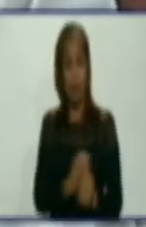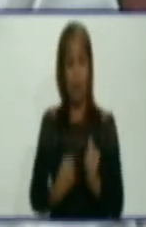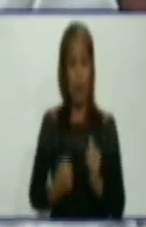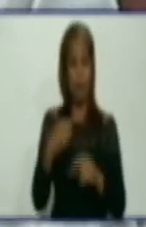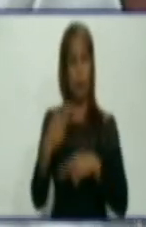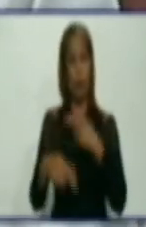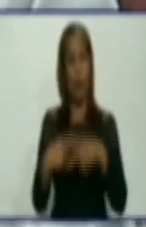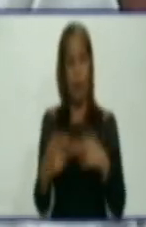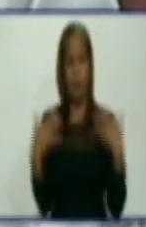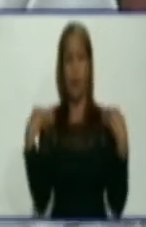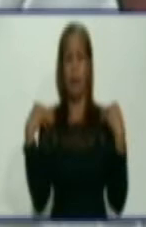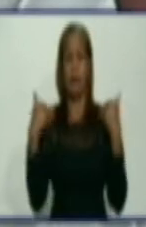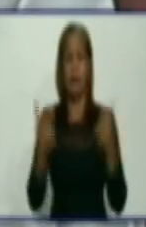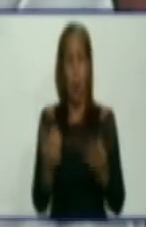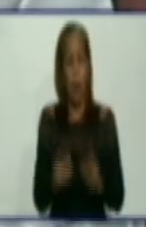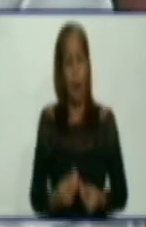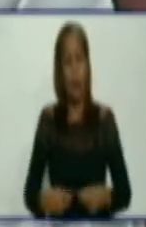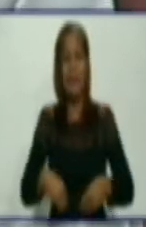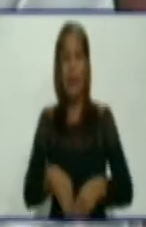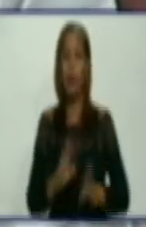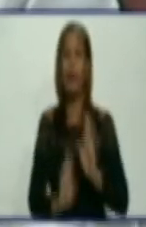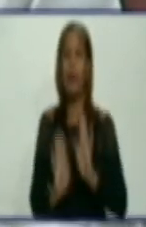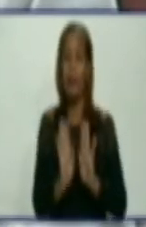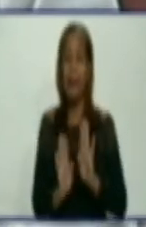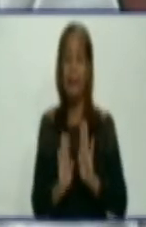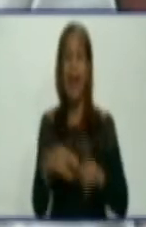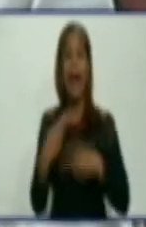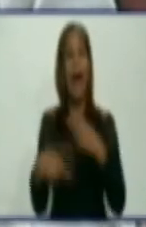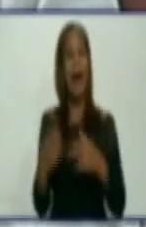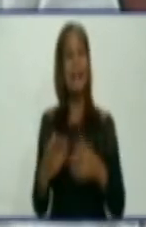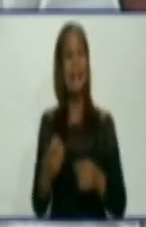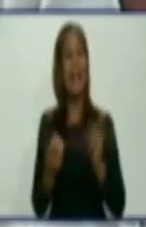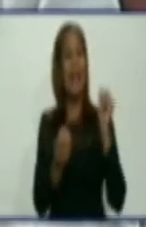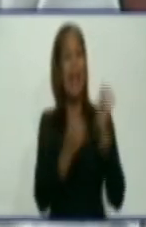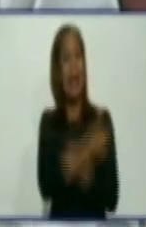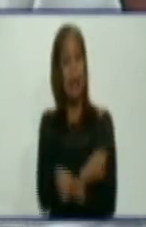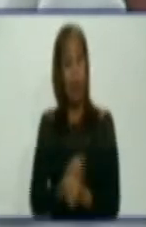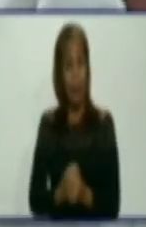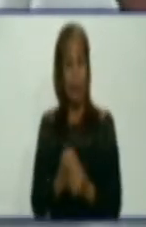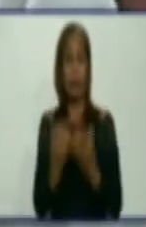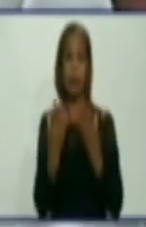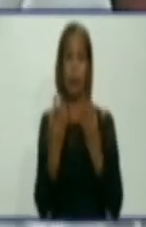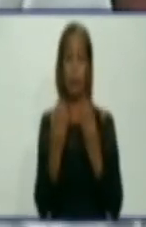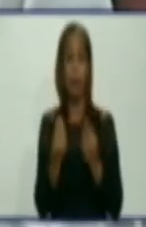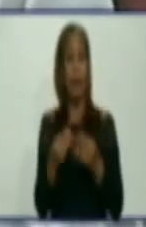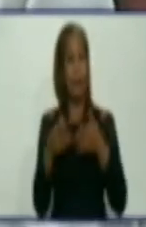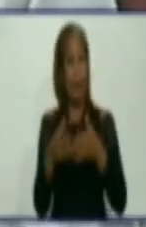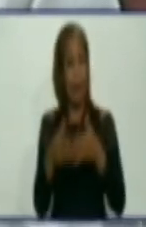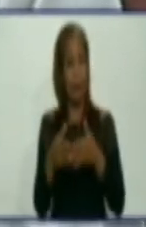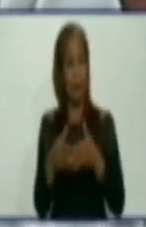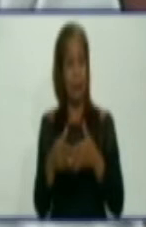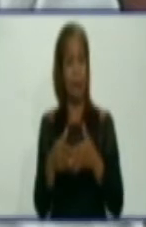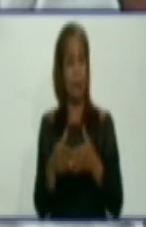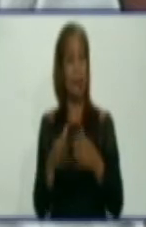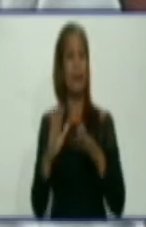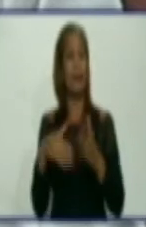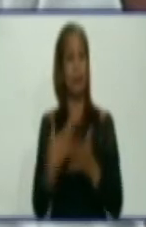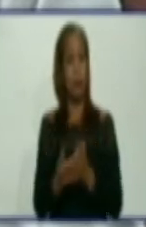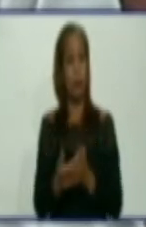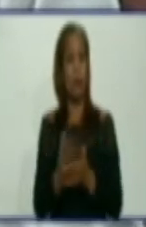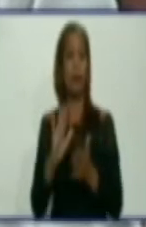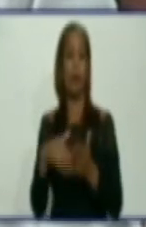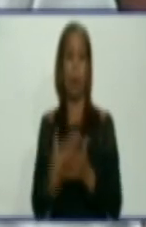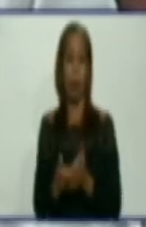dirección, del Consejo de Defensa, el Salud Pública en la provincia y el propio pueblo, sería muy doloroso